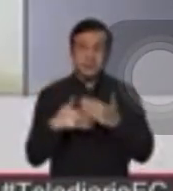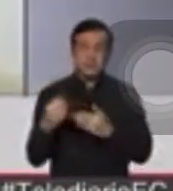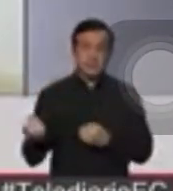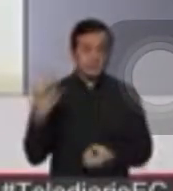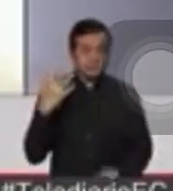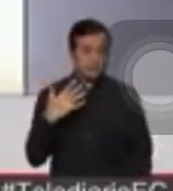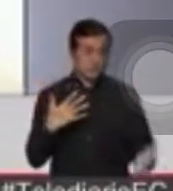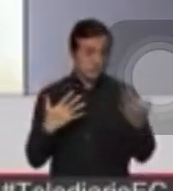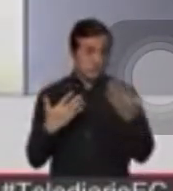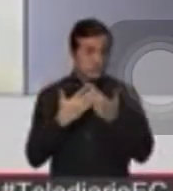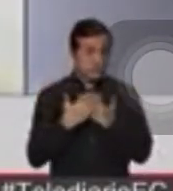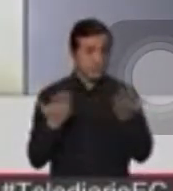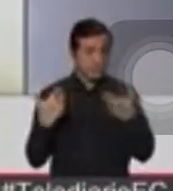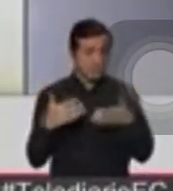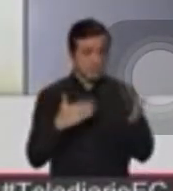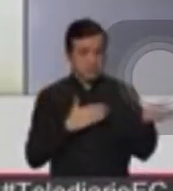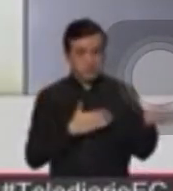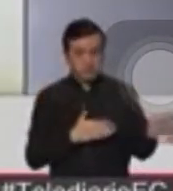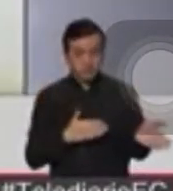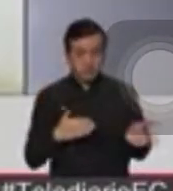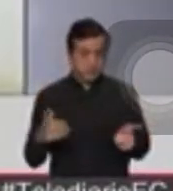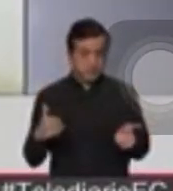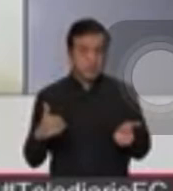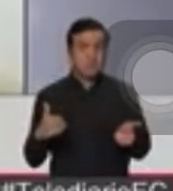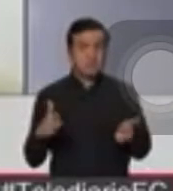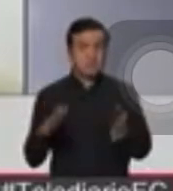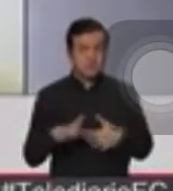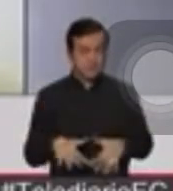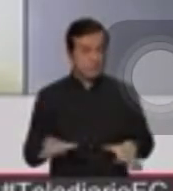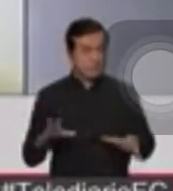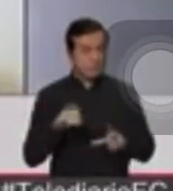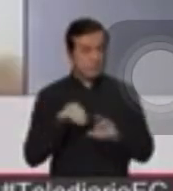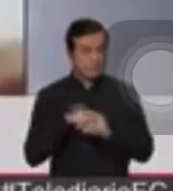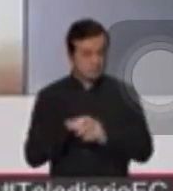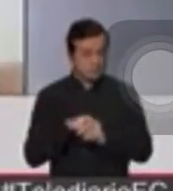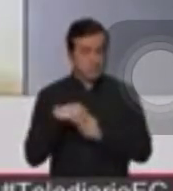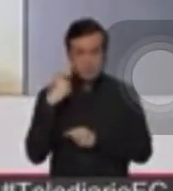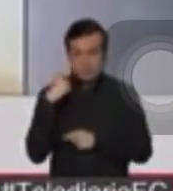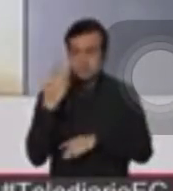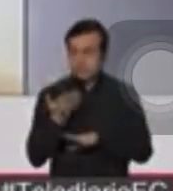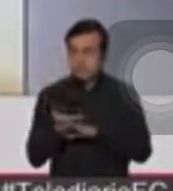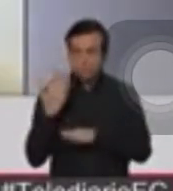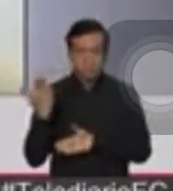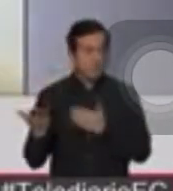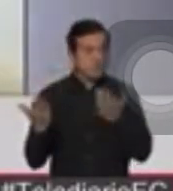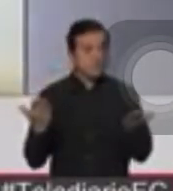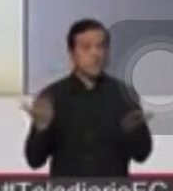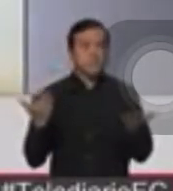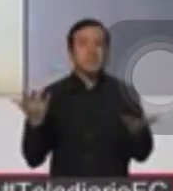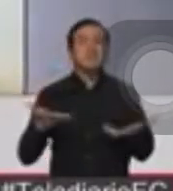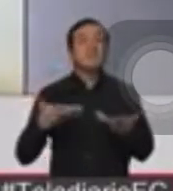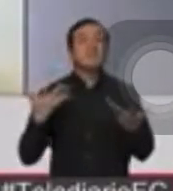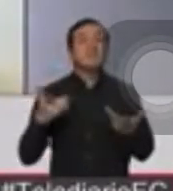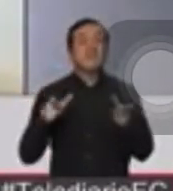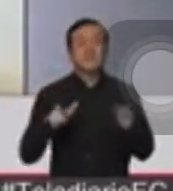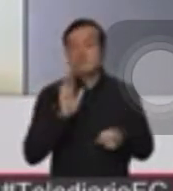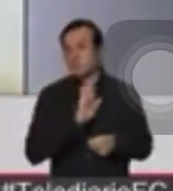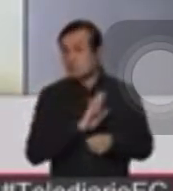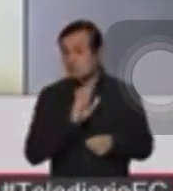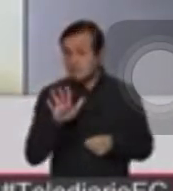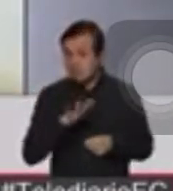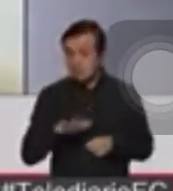queja. Y nosotros con nuestra habilidad podemos diferenciar qué tipo de paciente podemos tratar,